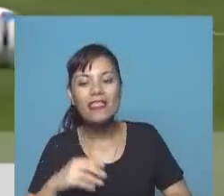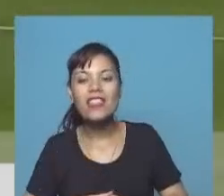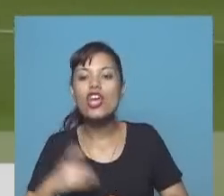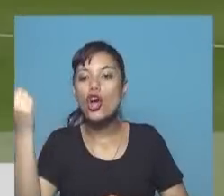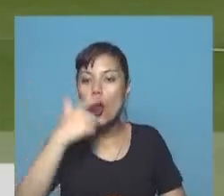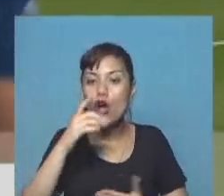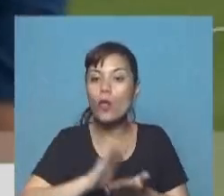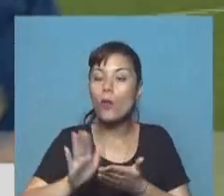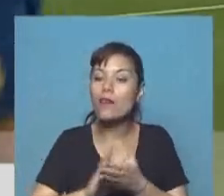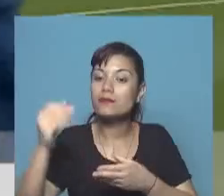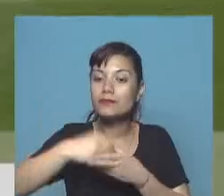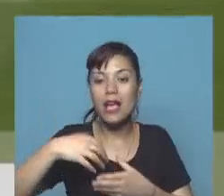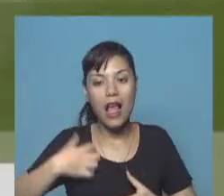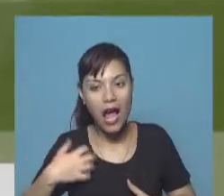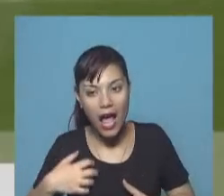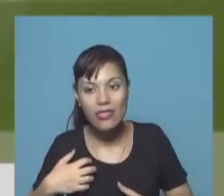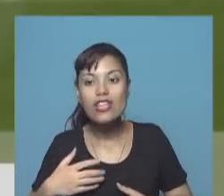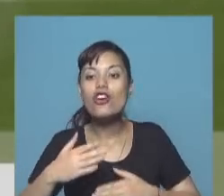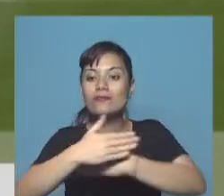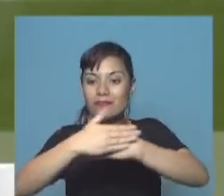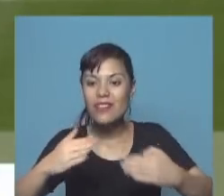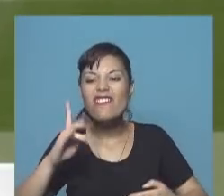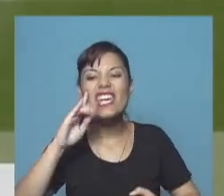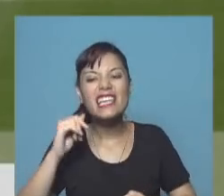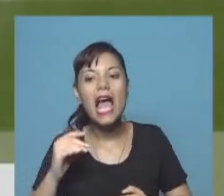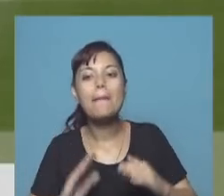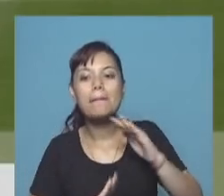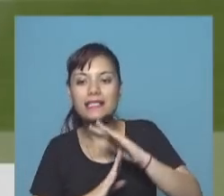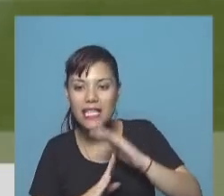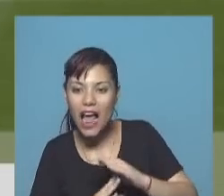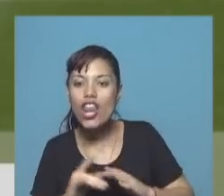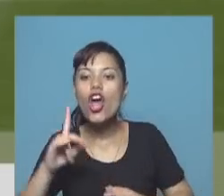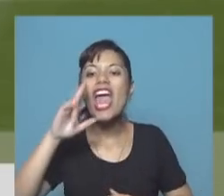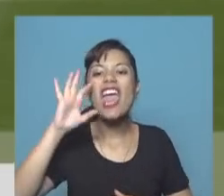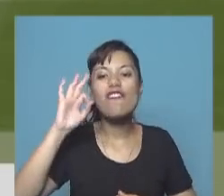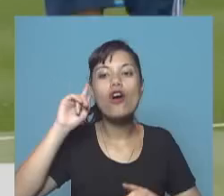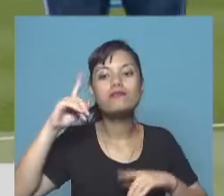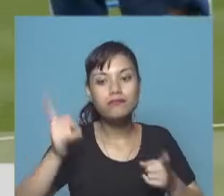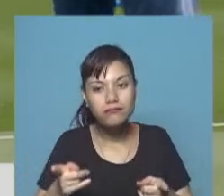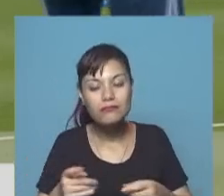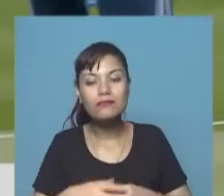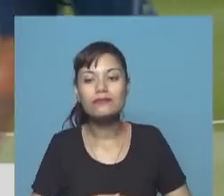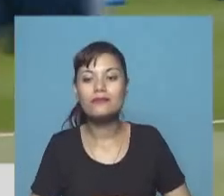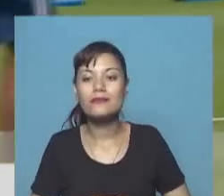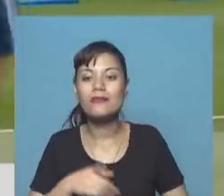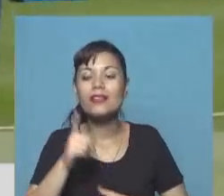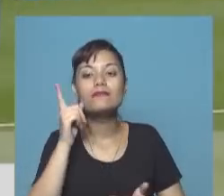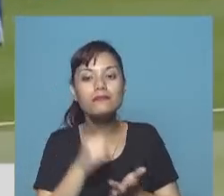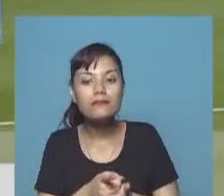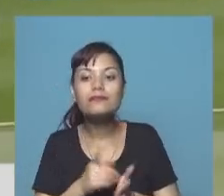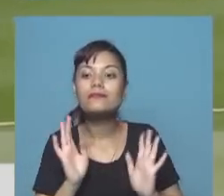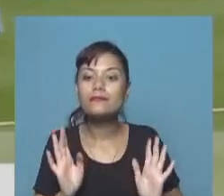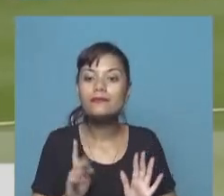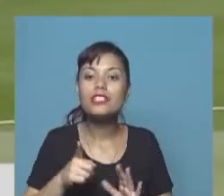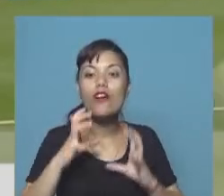Rojo, que vuelve a la selección argentina. En el medio campo, Biglia, Mascherano y Ever Banega ha sorprendido en parte con esa decisión, pero de todas